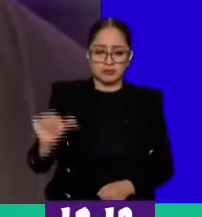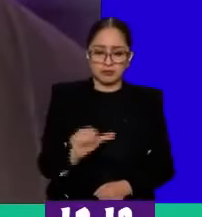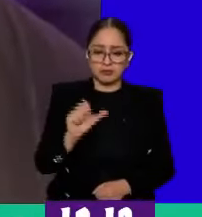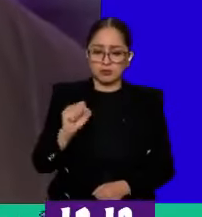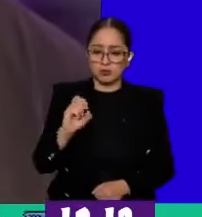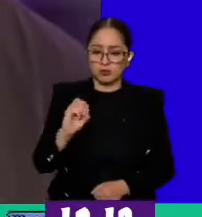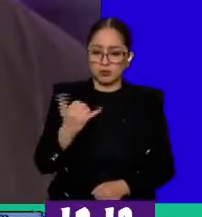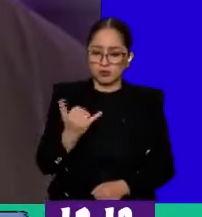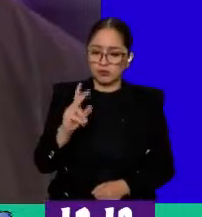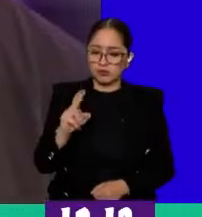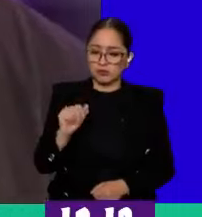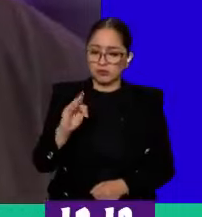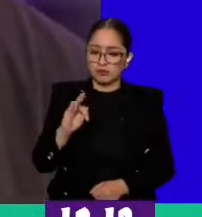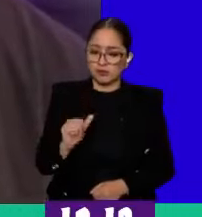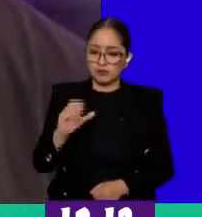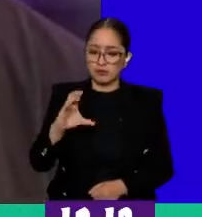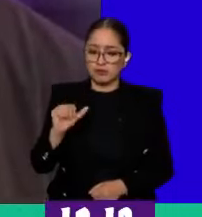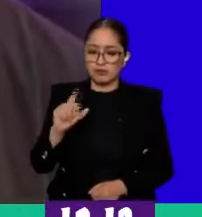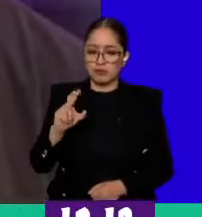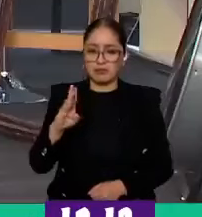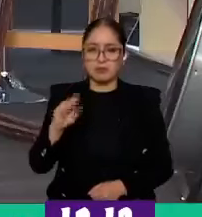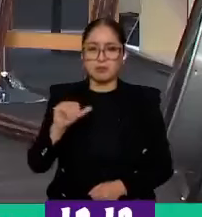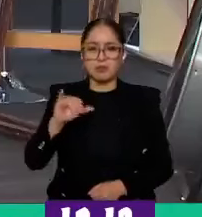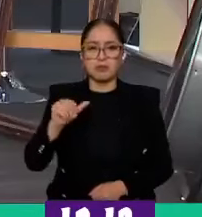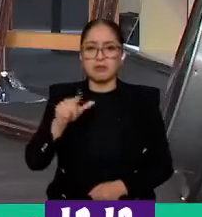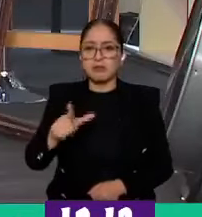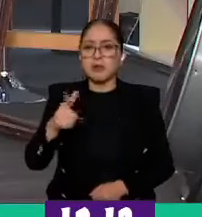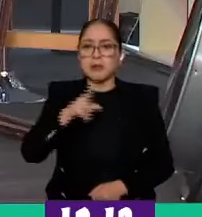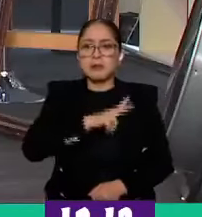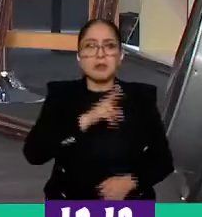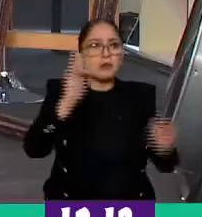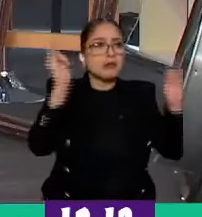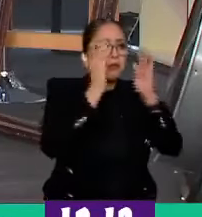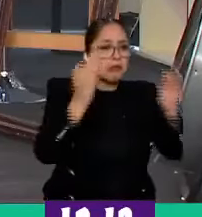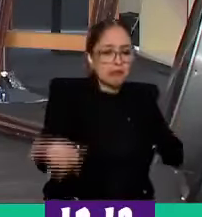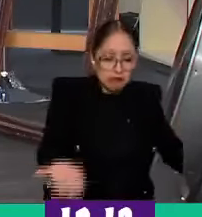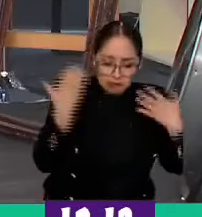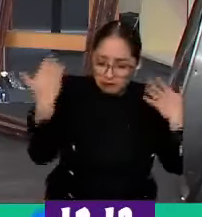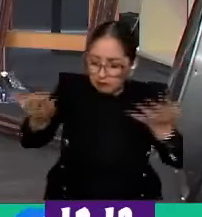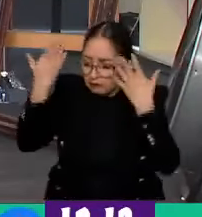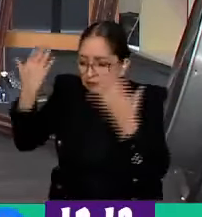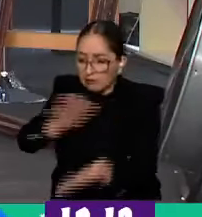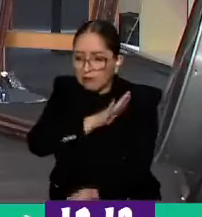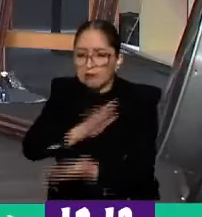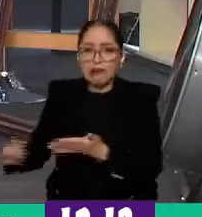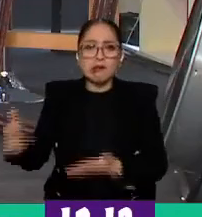sociales. Arroba soy Rafa Carvajal. Voy a llegar a tirar todo mi refri. Si ya tengo meses ahí con un